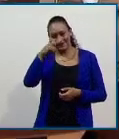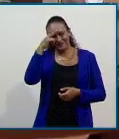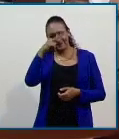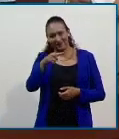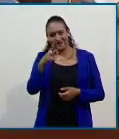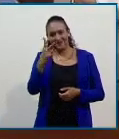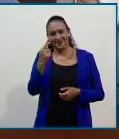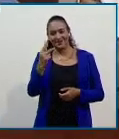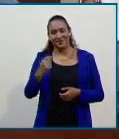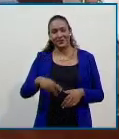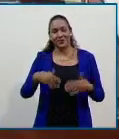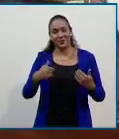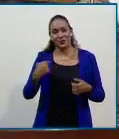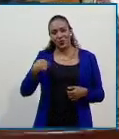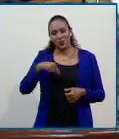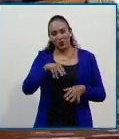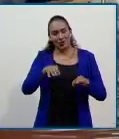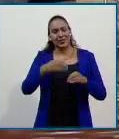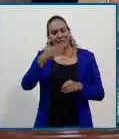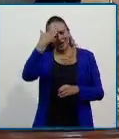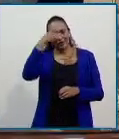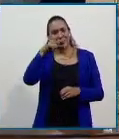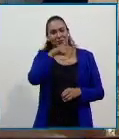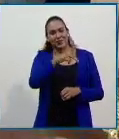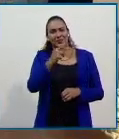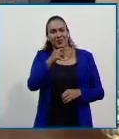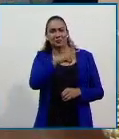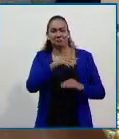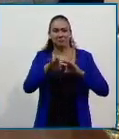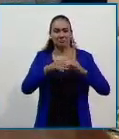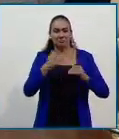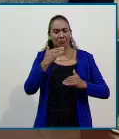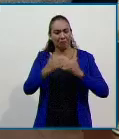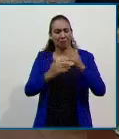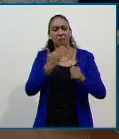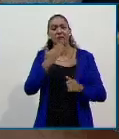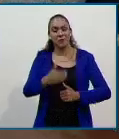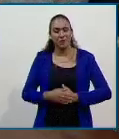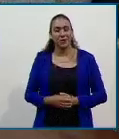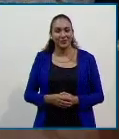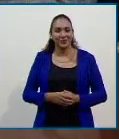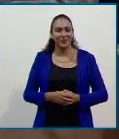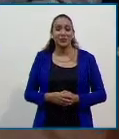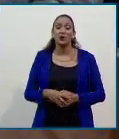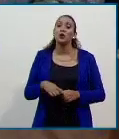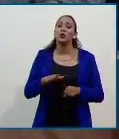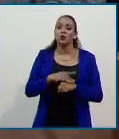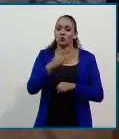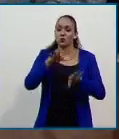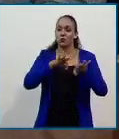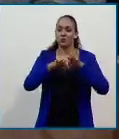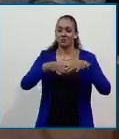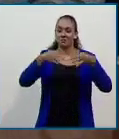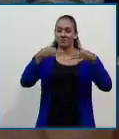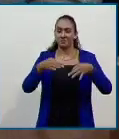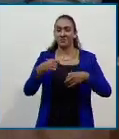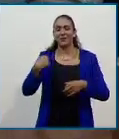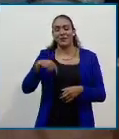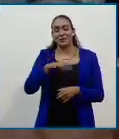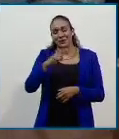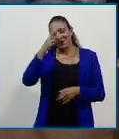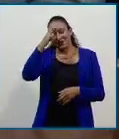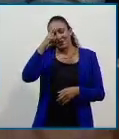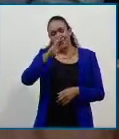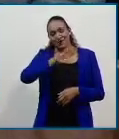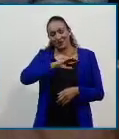relaciones estrechas, y que creemos que la pueden poner en un lugar muy especial, como es el lugar que ustedes guardan en nuestros corazones,